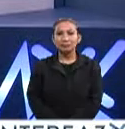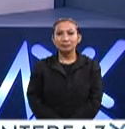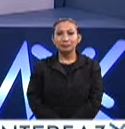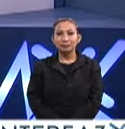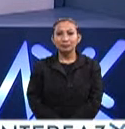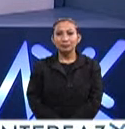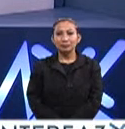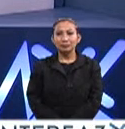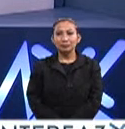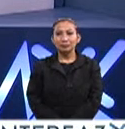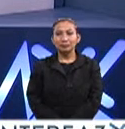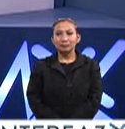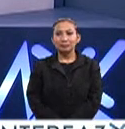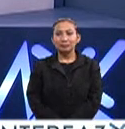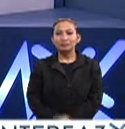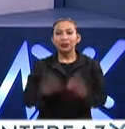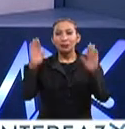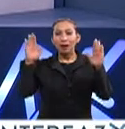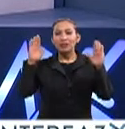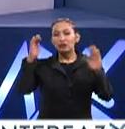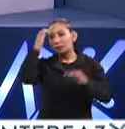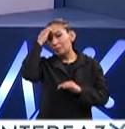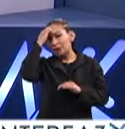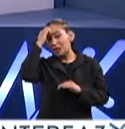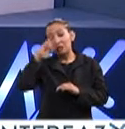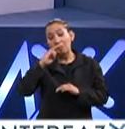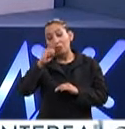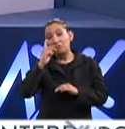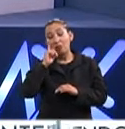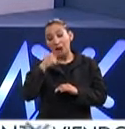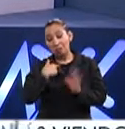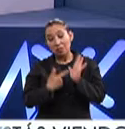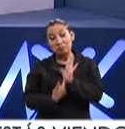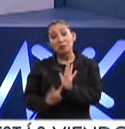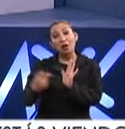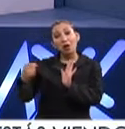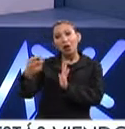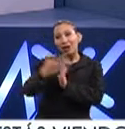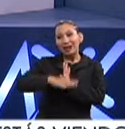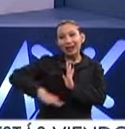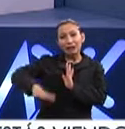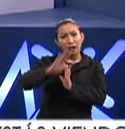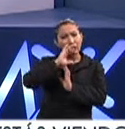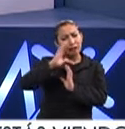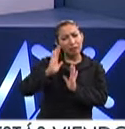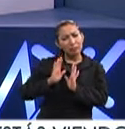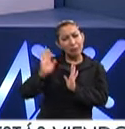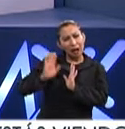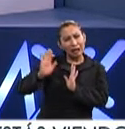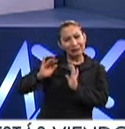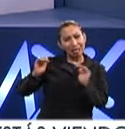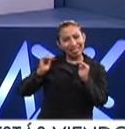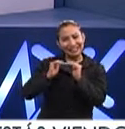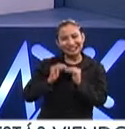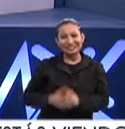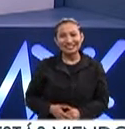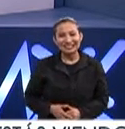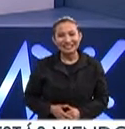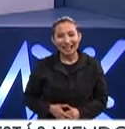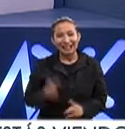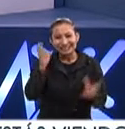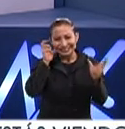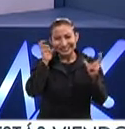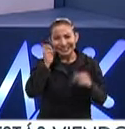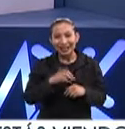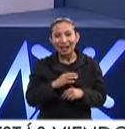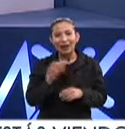Pues una gran voz. Así es, una fantástica experiencia la que se provee a través de estas... Cantan muy parecido, de hecho, tú y ella, por lo que pude